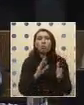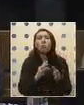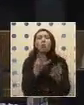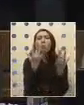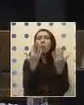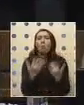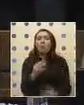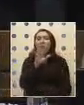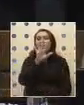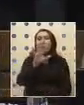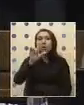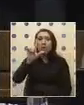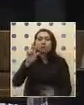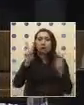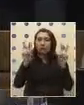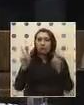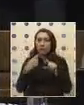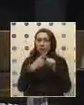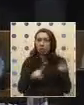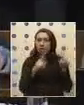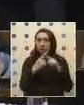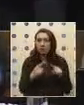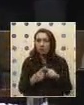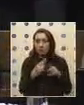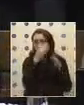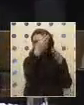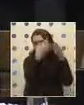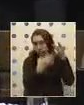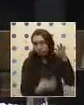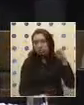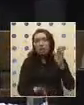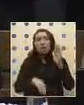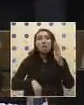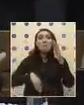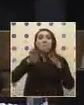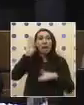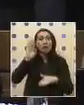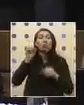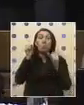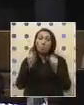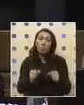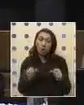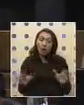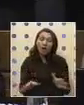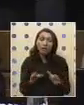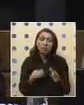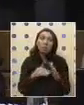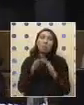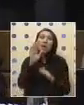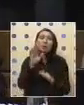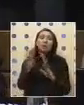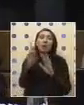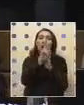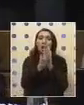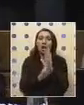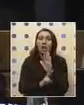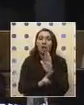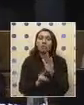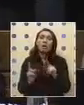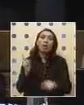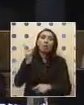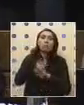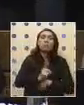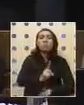57 temas numerales y temas muy distintos y se ejerció una mayoría, que se puede ejercer, y se ejerció un reglamento para